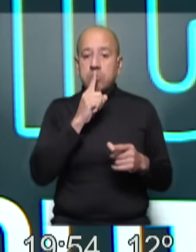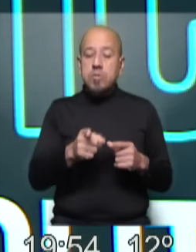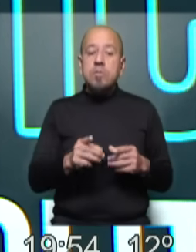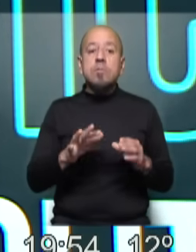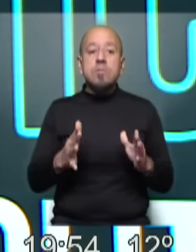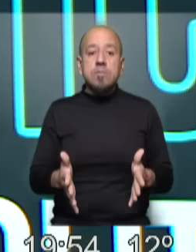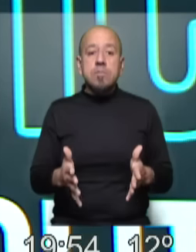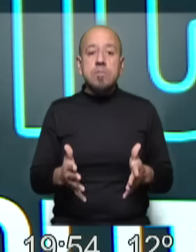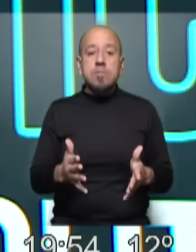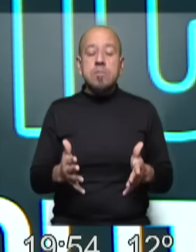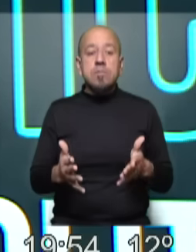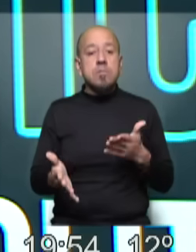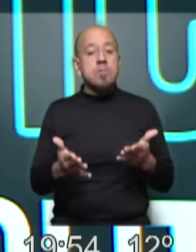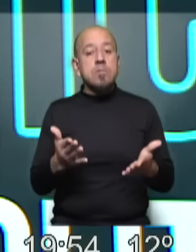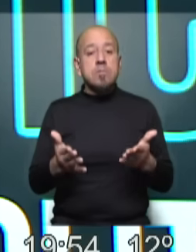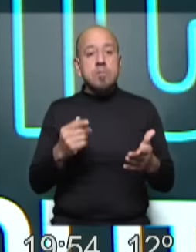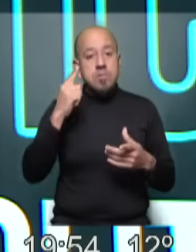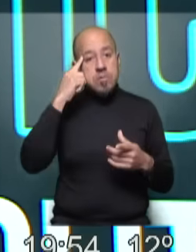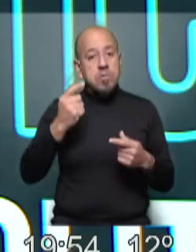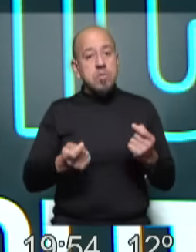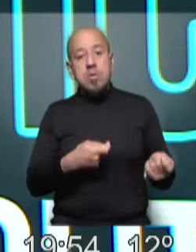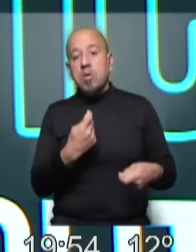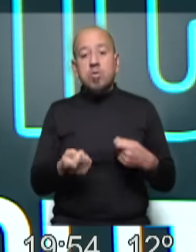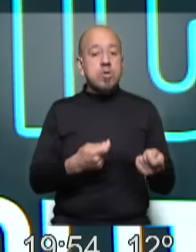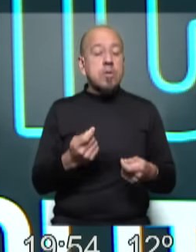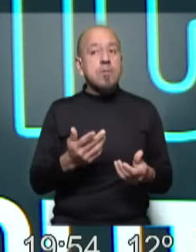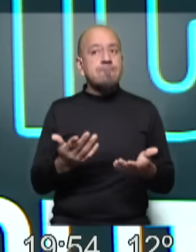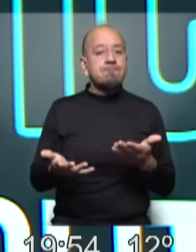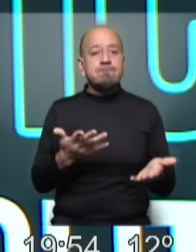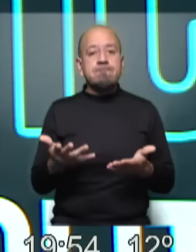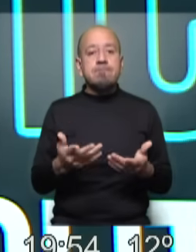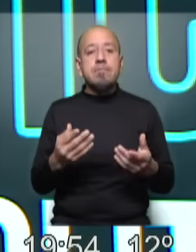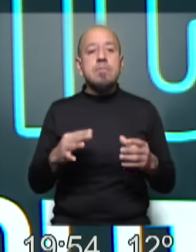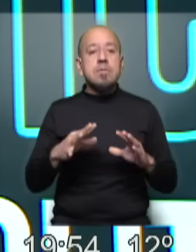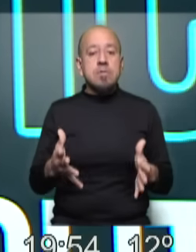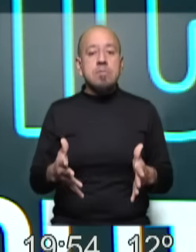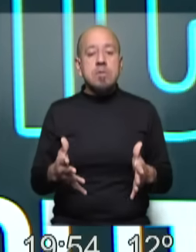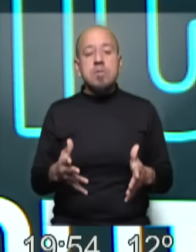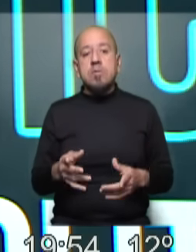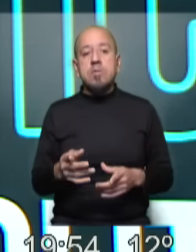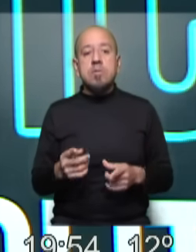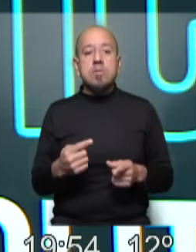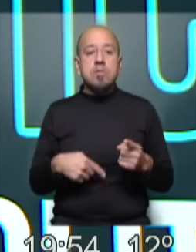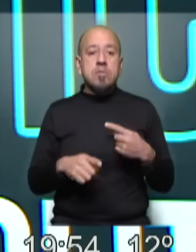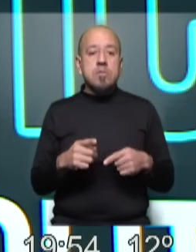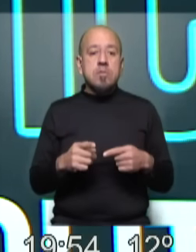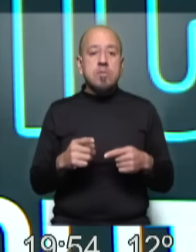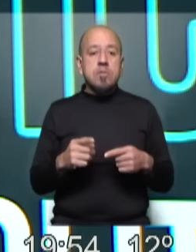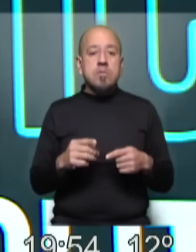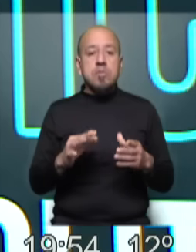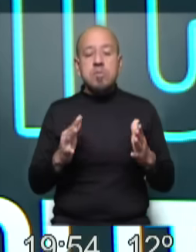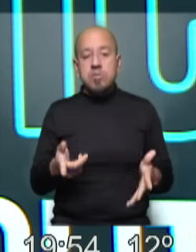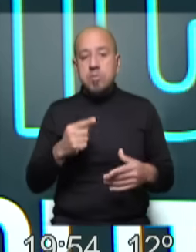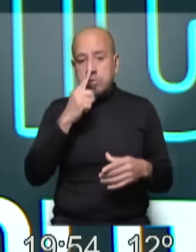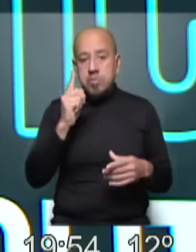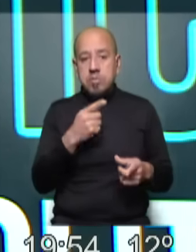significa que se están meditando o negociando o tratando de entender qué fue lo que sucedió eh Y no apresurarse en una